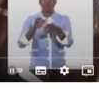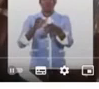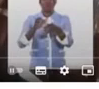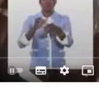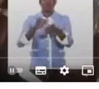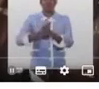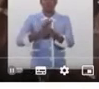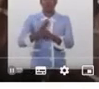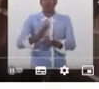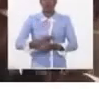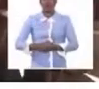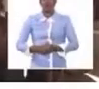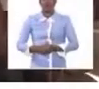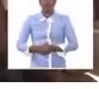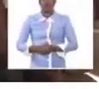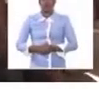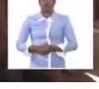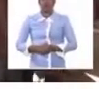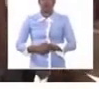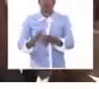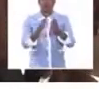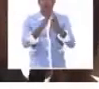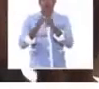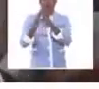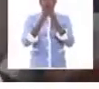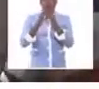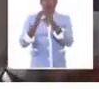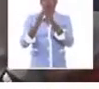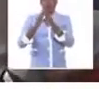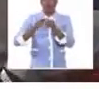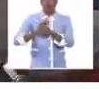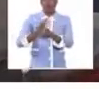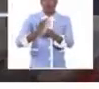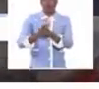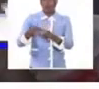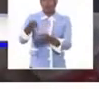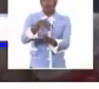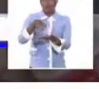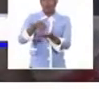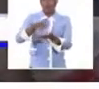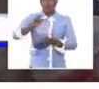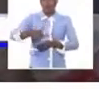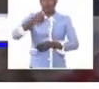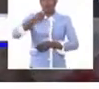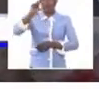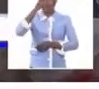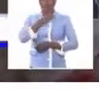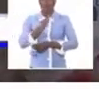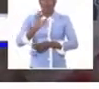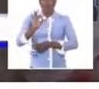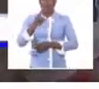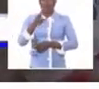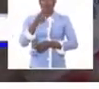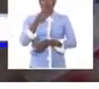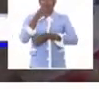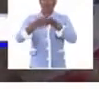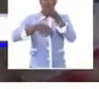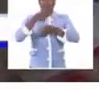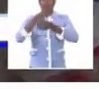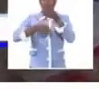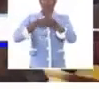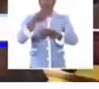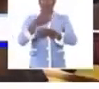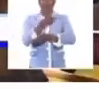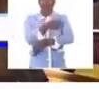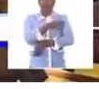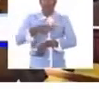fraternal. Mira, vamos a ver nada más lo que está sucediendo. Mira la cara de las personas que están rodeando a Lazo. La posición